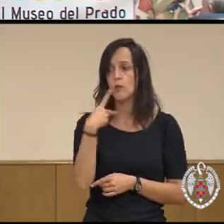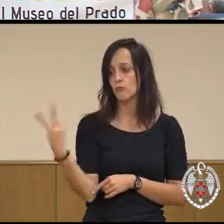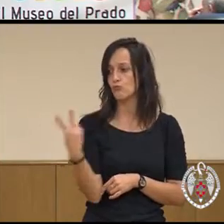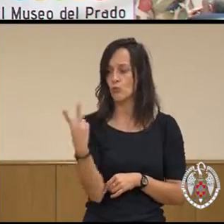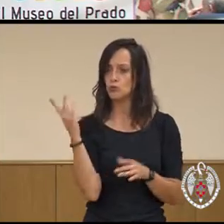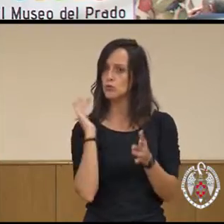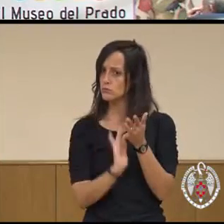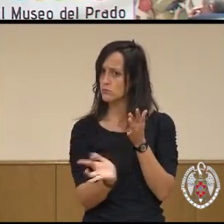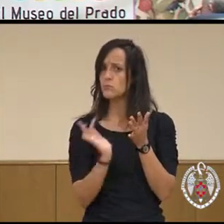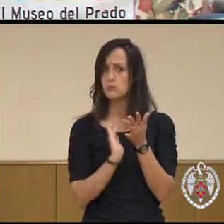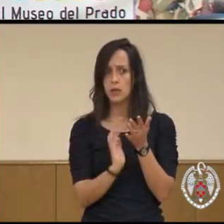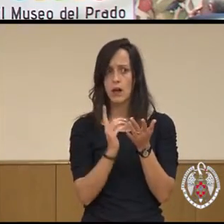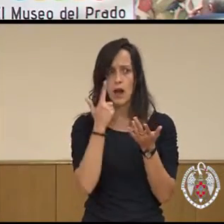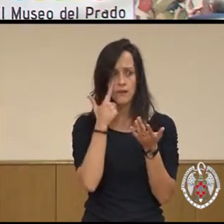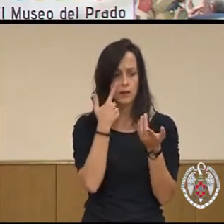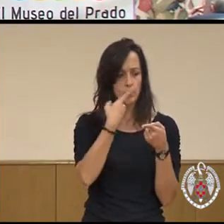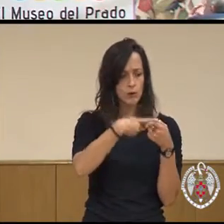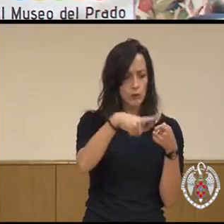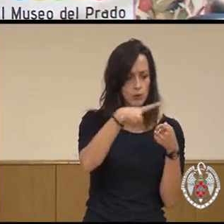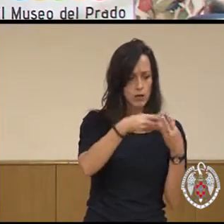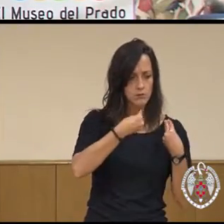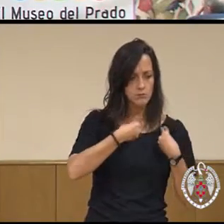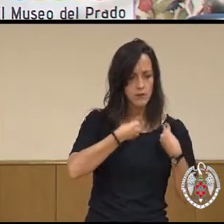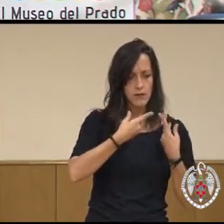cosas, desde luego, en esta época. En